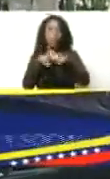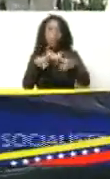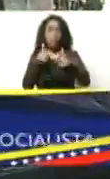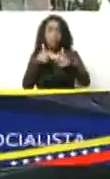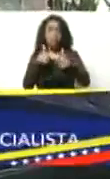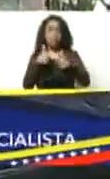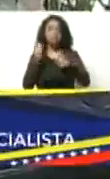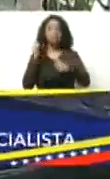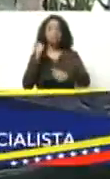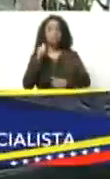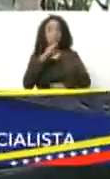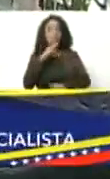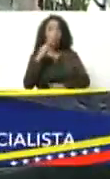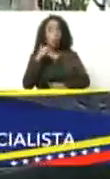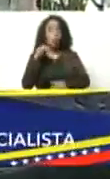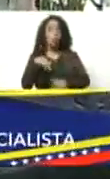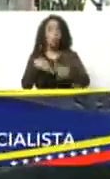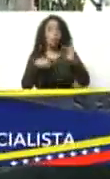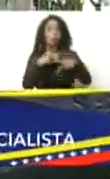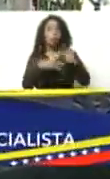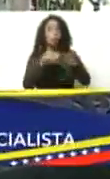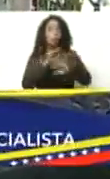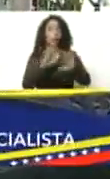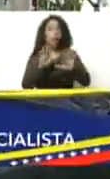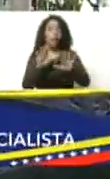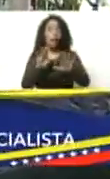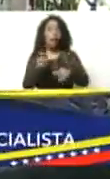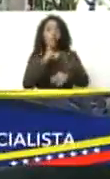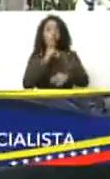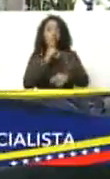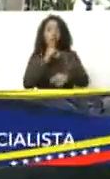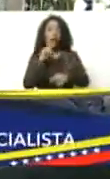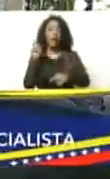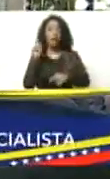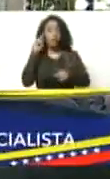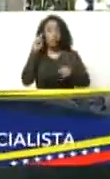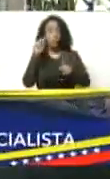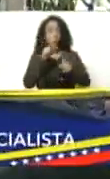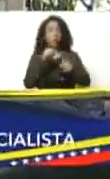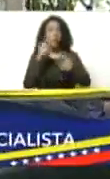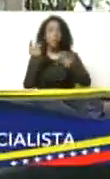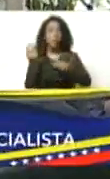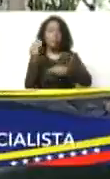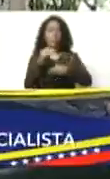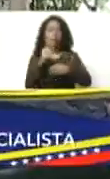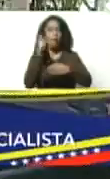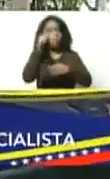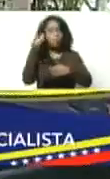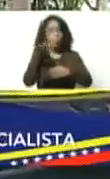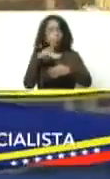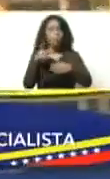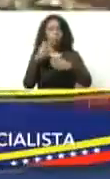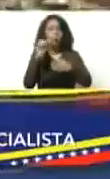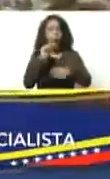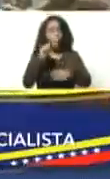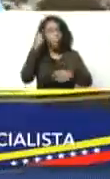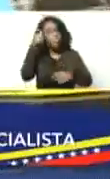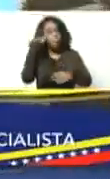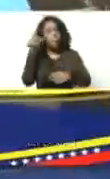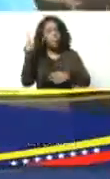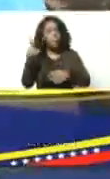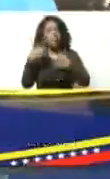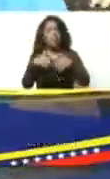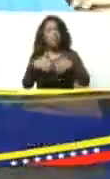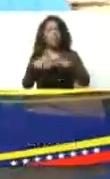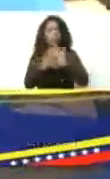Bien y sabroso. Ahorita estamos en un proceso ya, el reto de nosotros es un proceso, además del plan de Pueblo a Pueblo, un proceso de